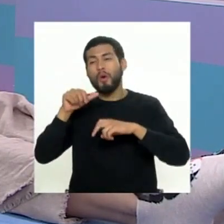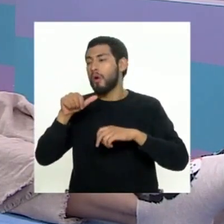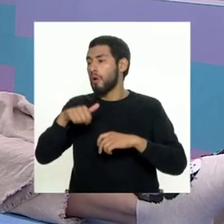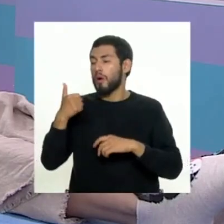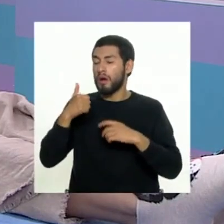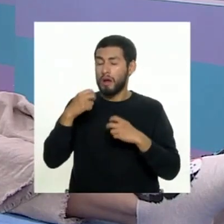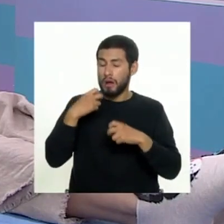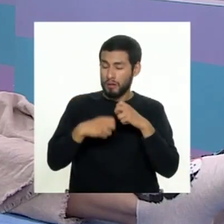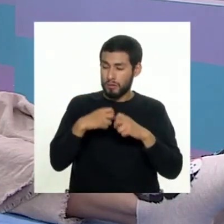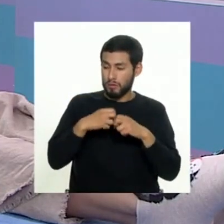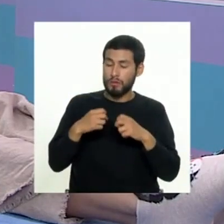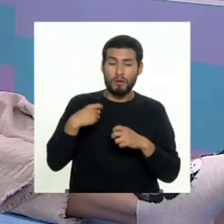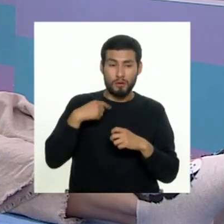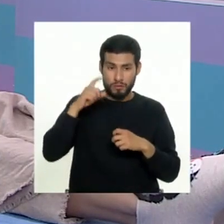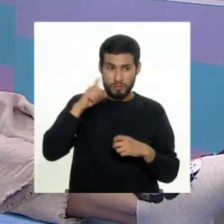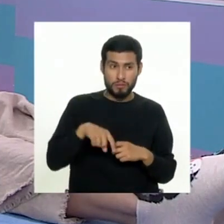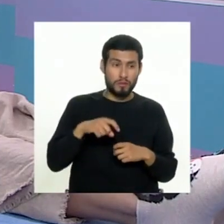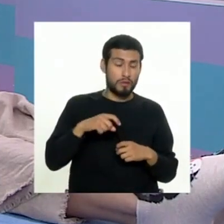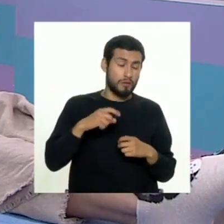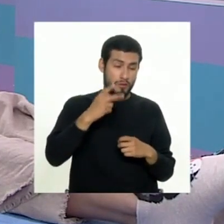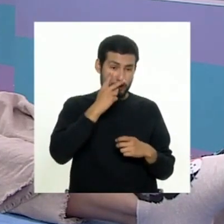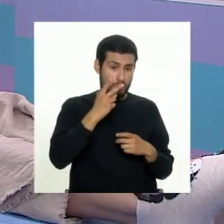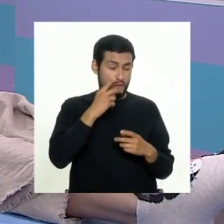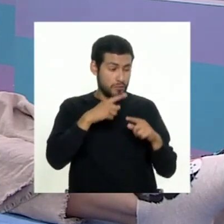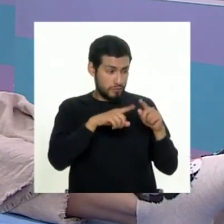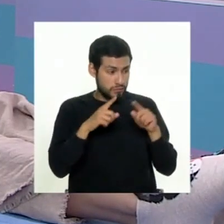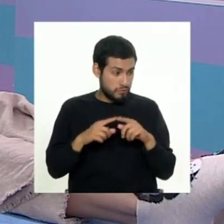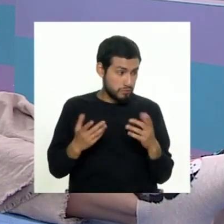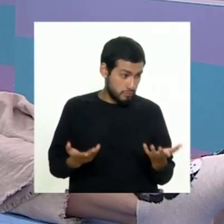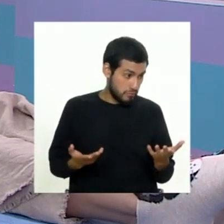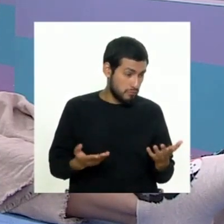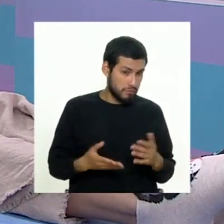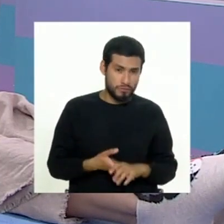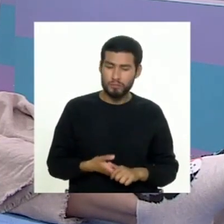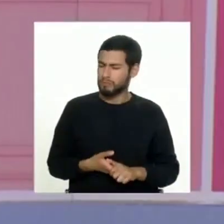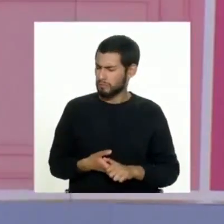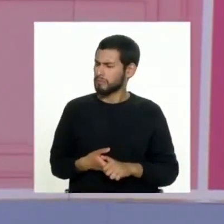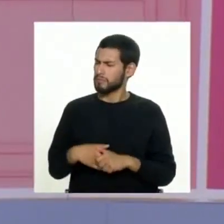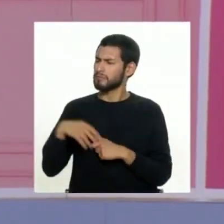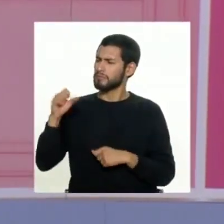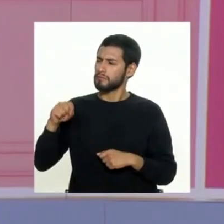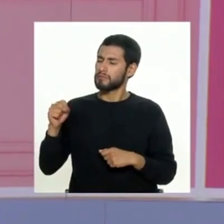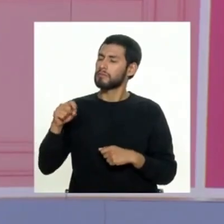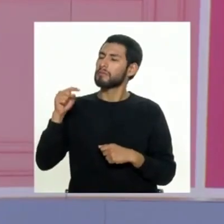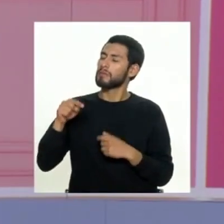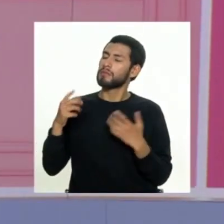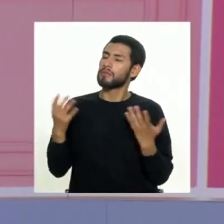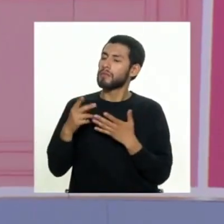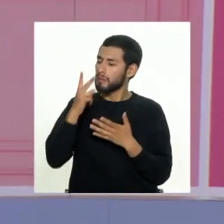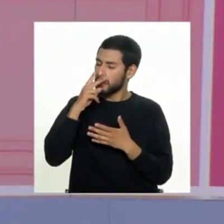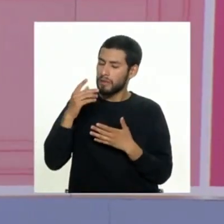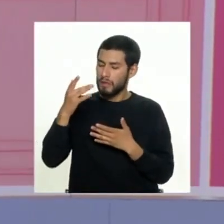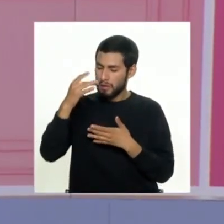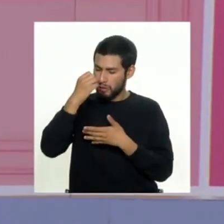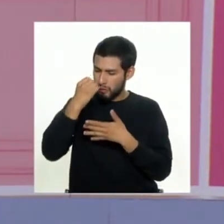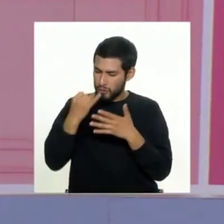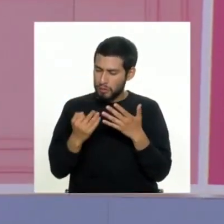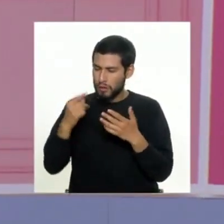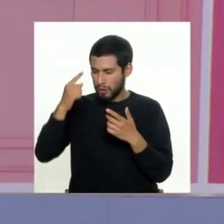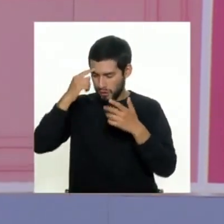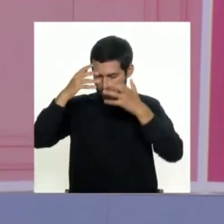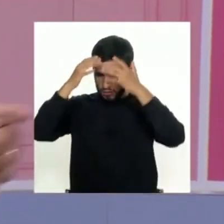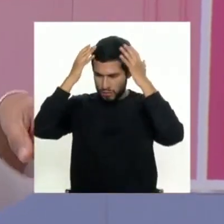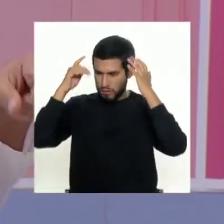que son los que tenemos que un poco diferenciar, ¿no? Claro, los síntomas asociados, los síntomas neurológicos que usted